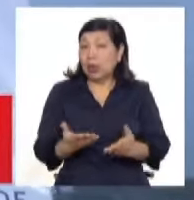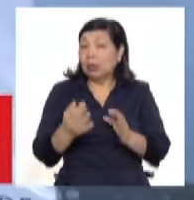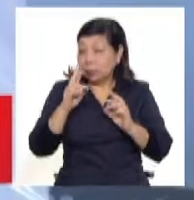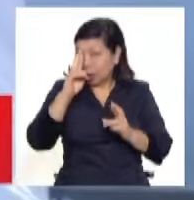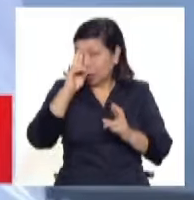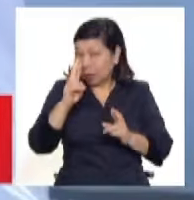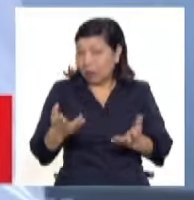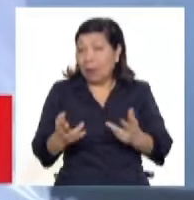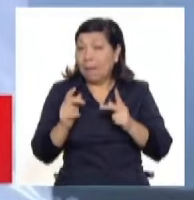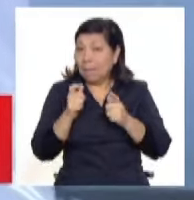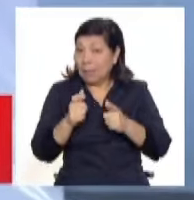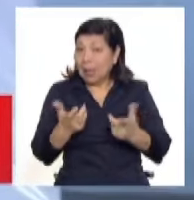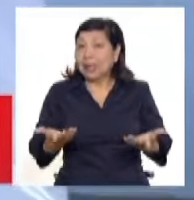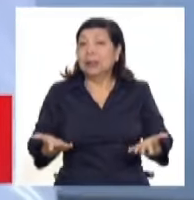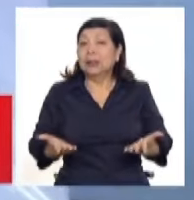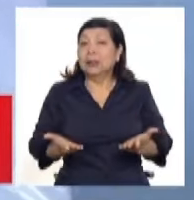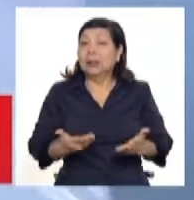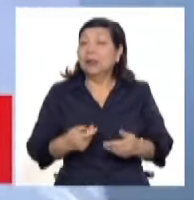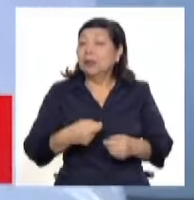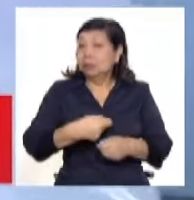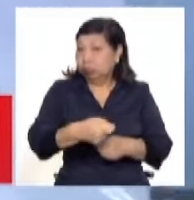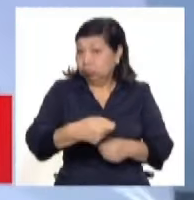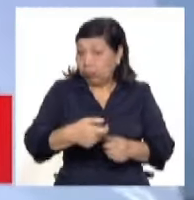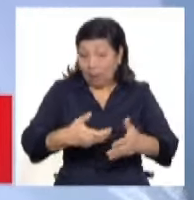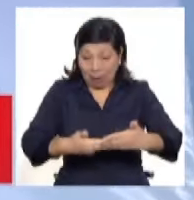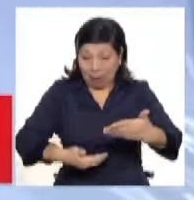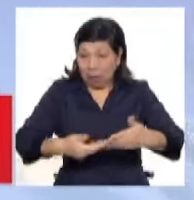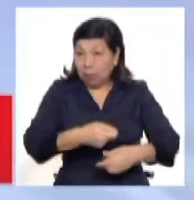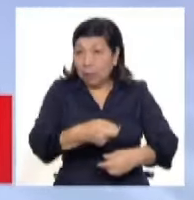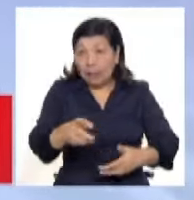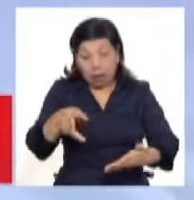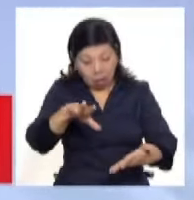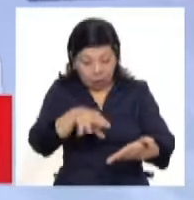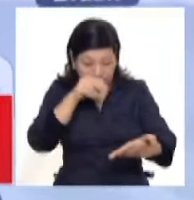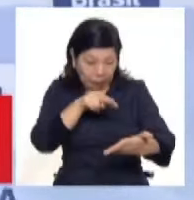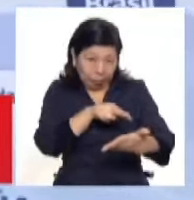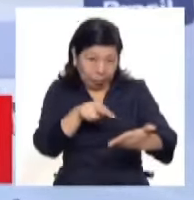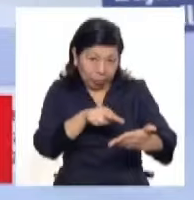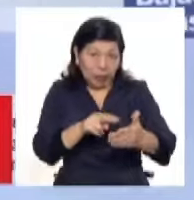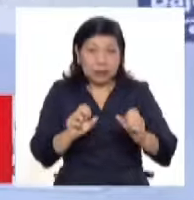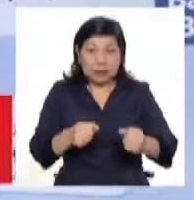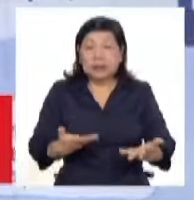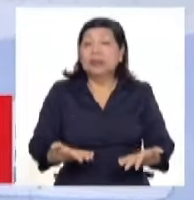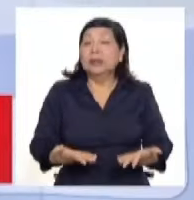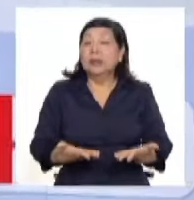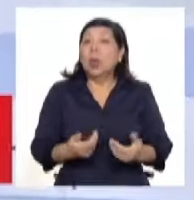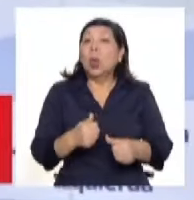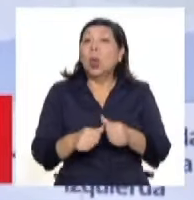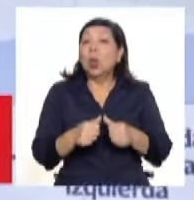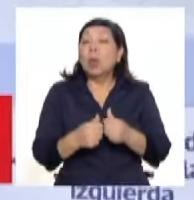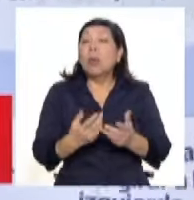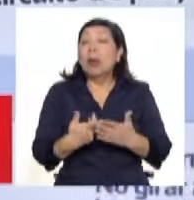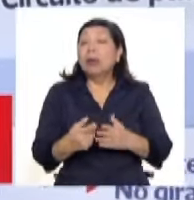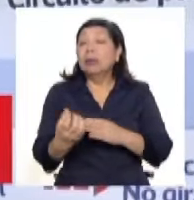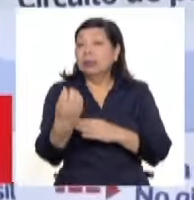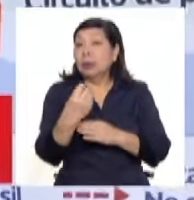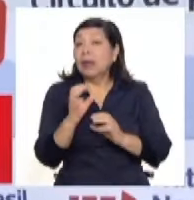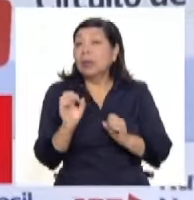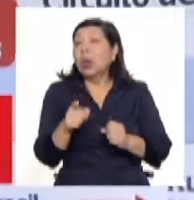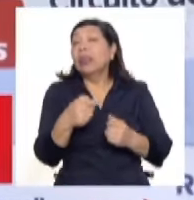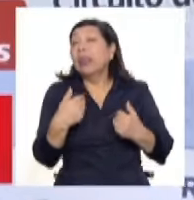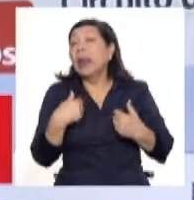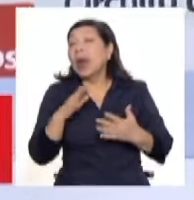de tránsito, hay que observarlas. Vamos a seguir repartiendo volantes, vamos a seguir informando, y también tienen el número de la alerta semáforo. Si